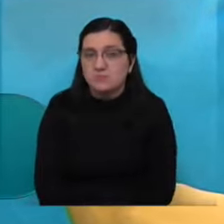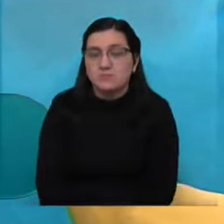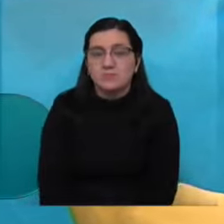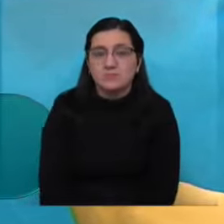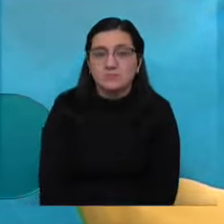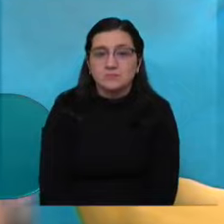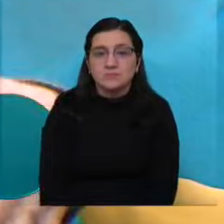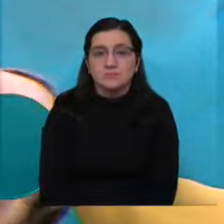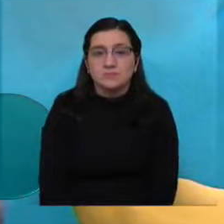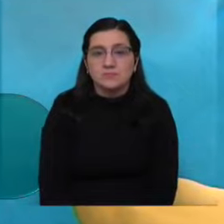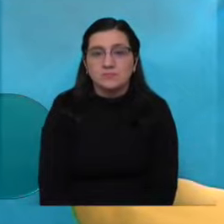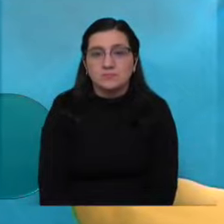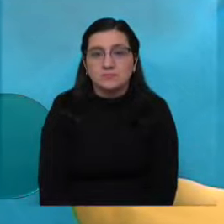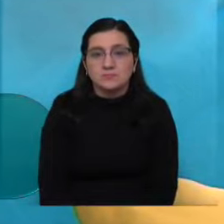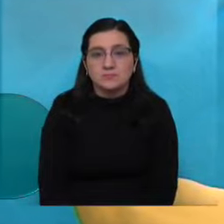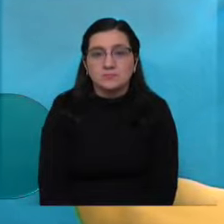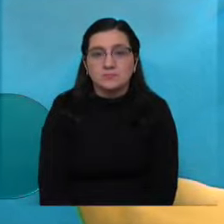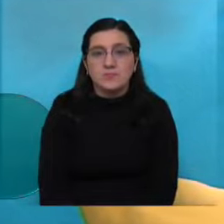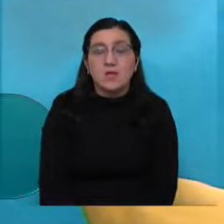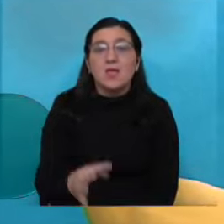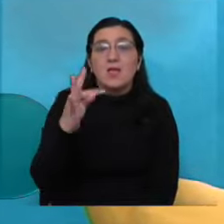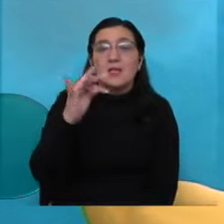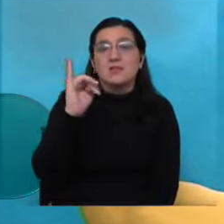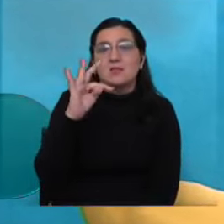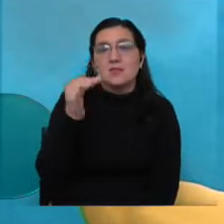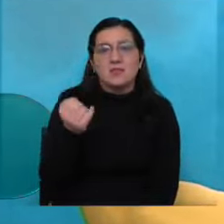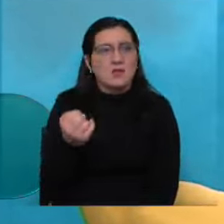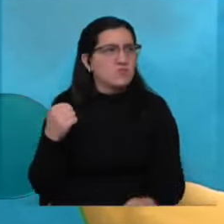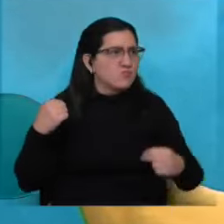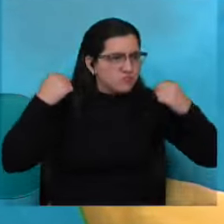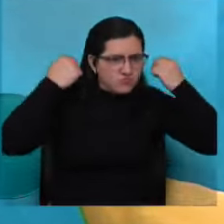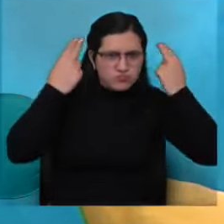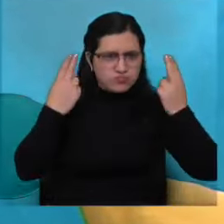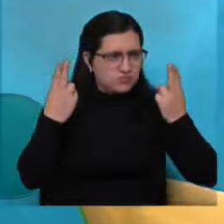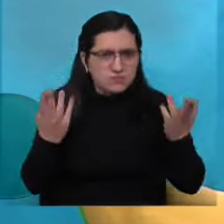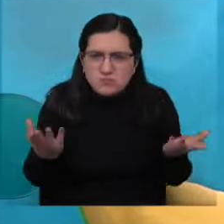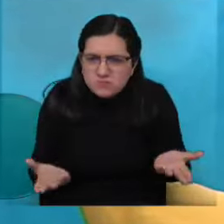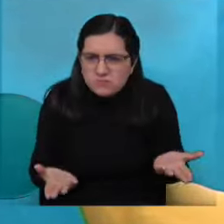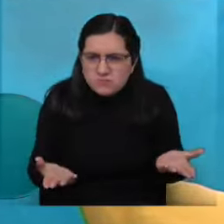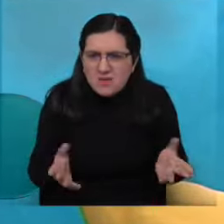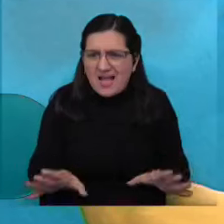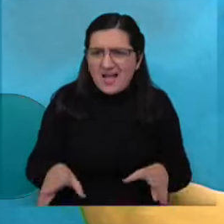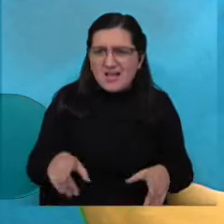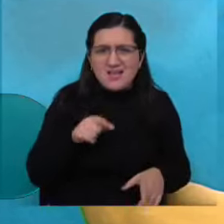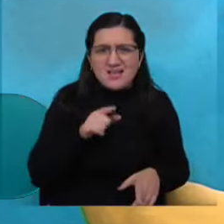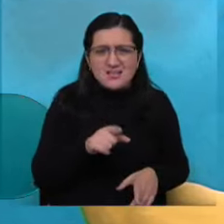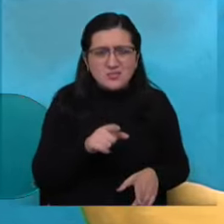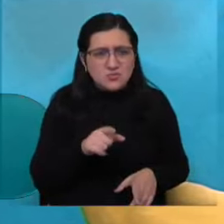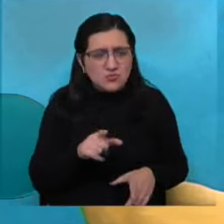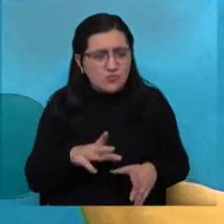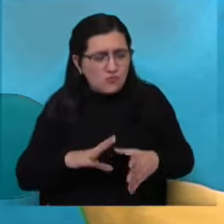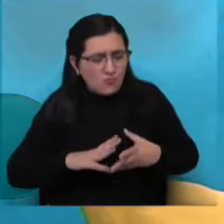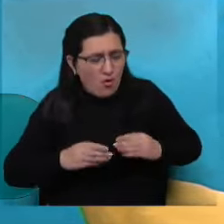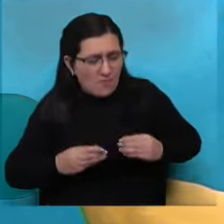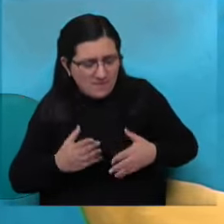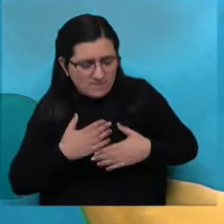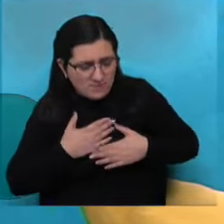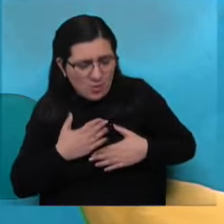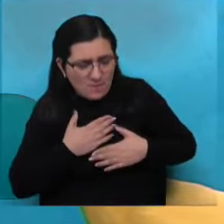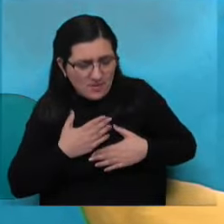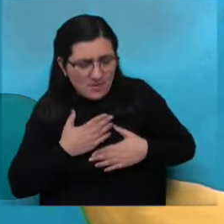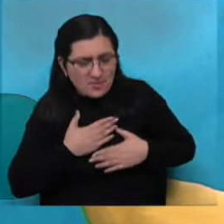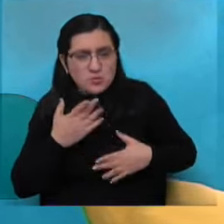personal tinta merelo se levanta contra todo eso y a su manera y desde el punto de vista de